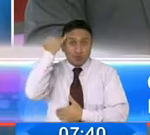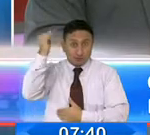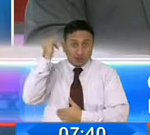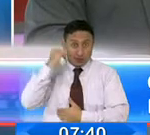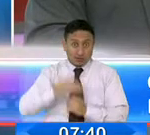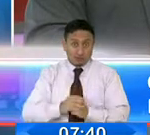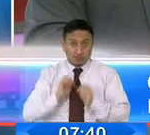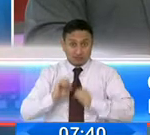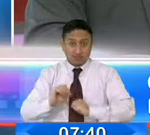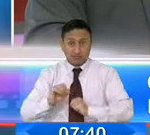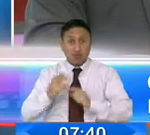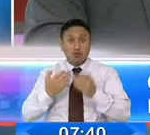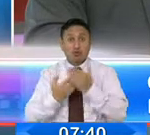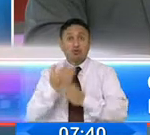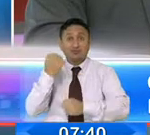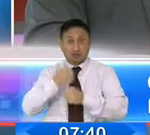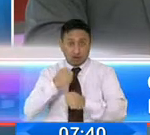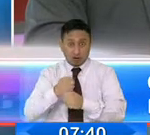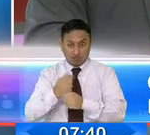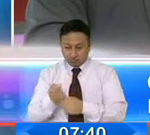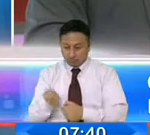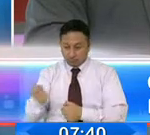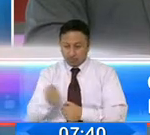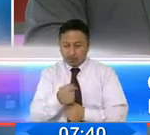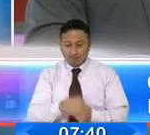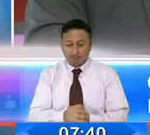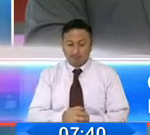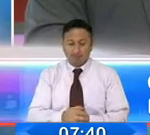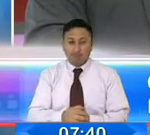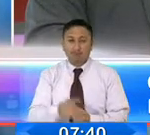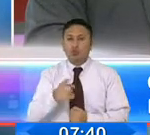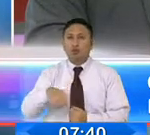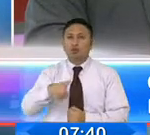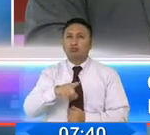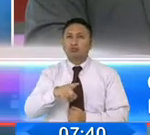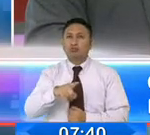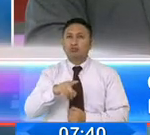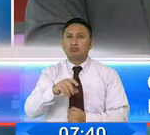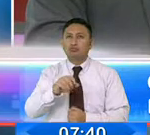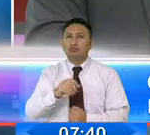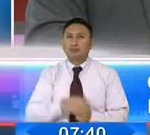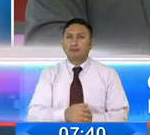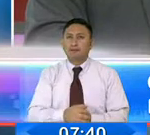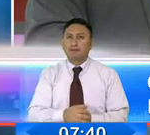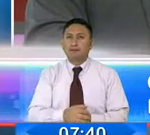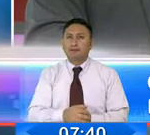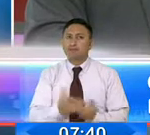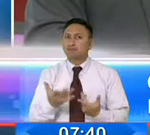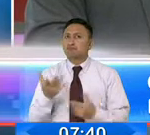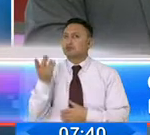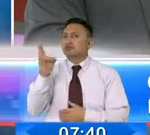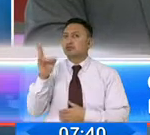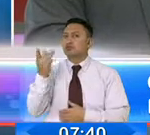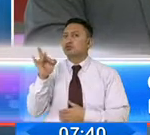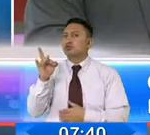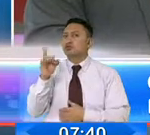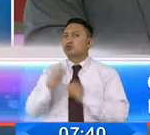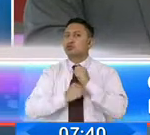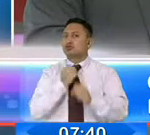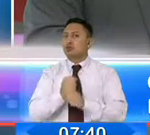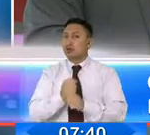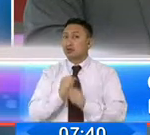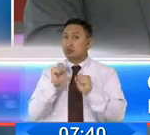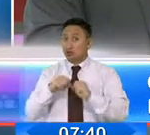creación de nuevas fuentes de empleo. ¿Pueden apostar un innovador de 17, 18 años como uno